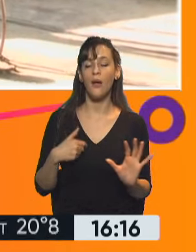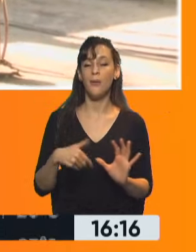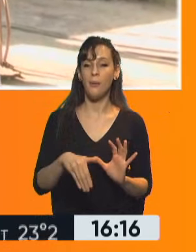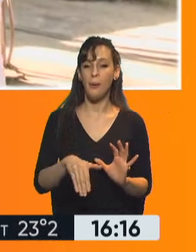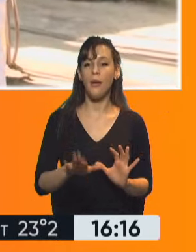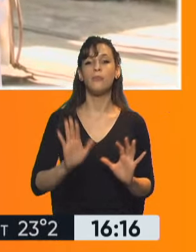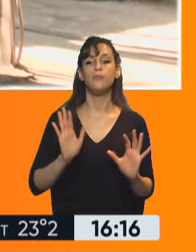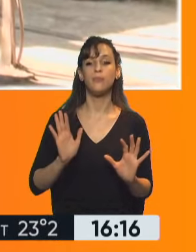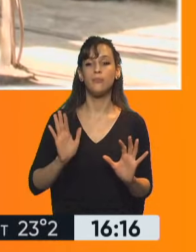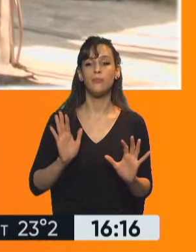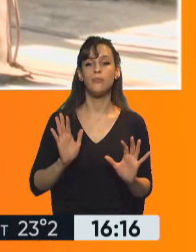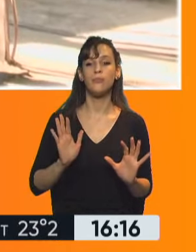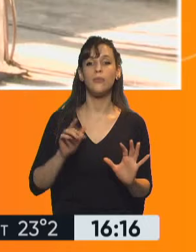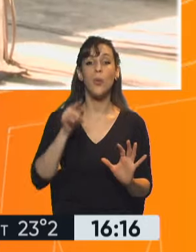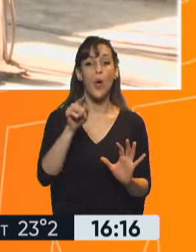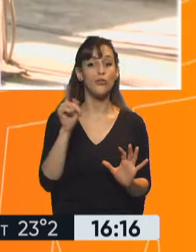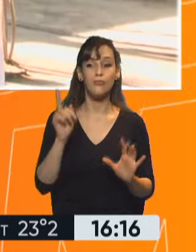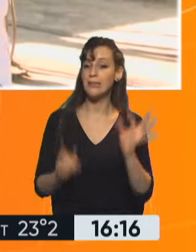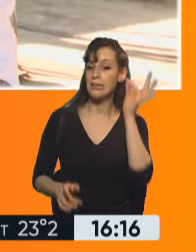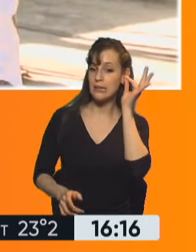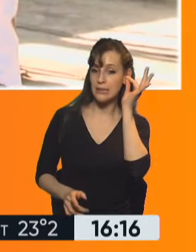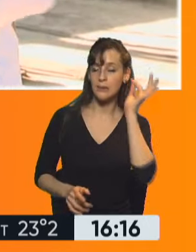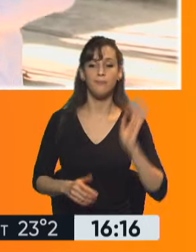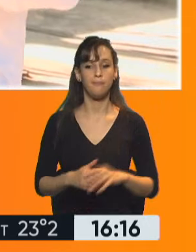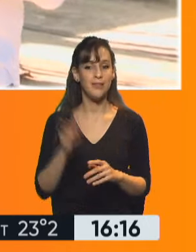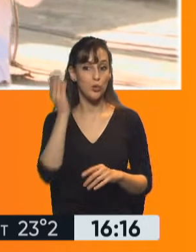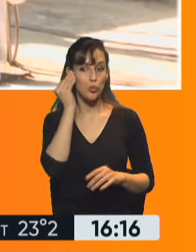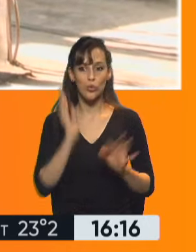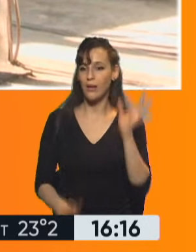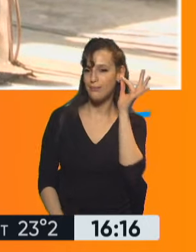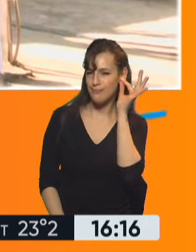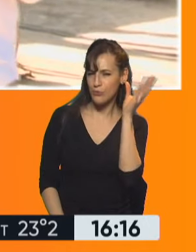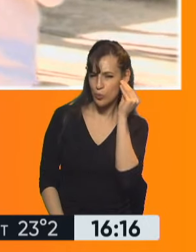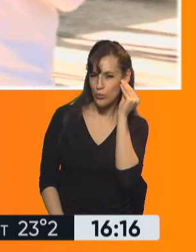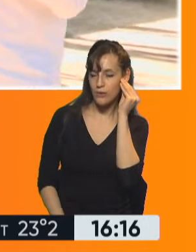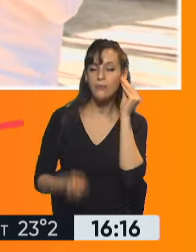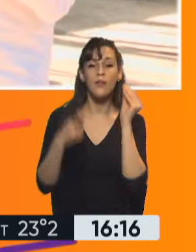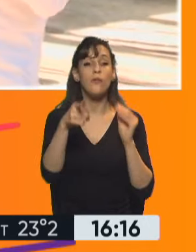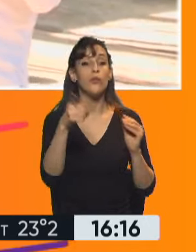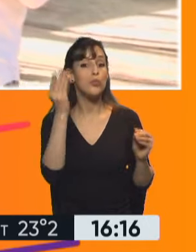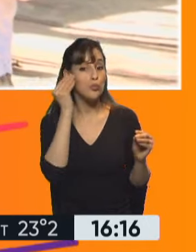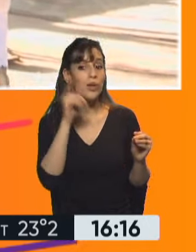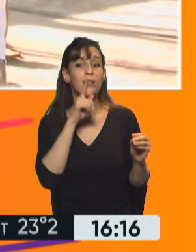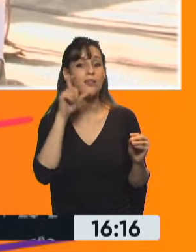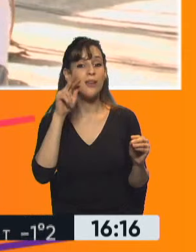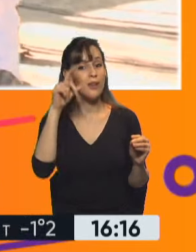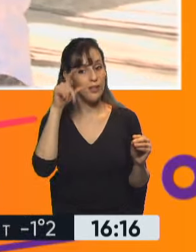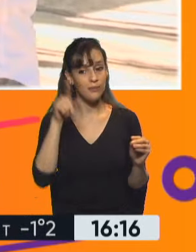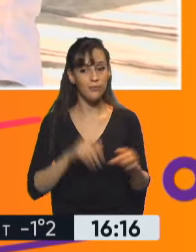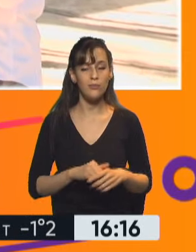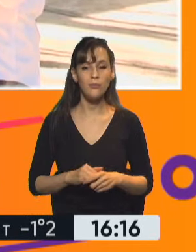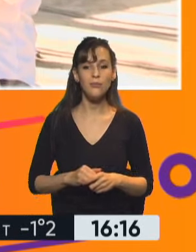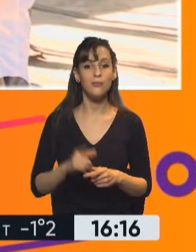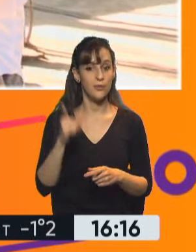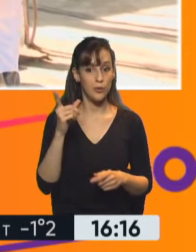vamos a hacer televisión, ponételo en el izquierdo, a ver si podemos, y vos tenés retorno con Tere también, a ver, ¿la